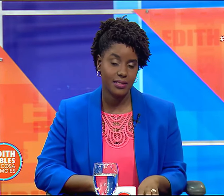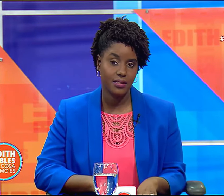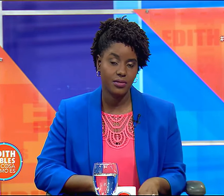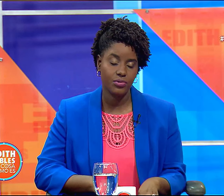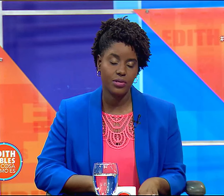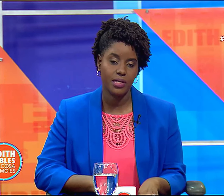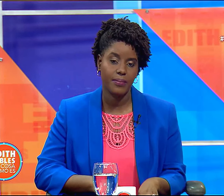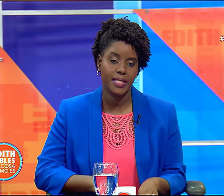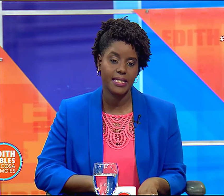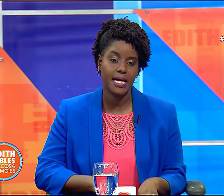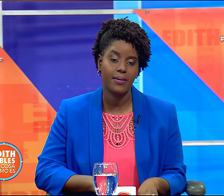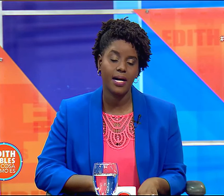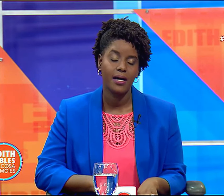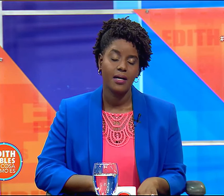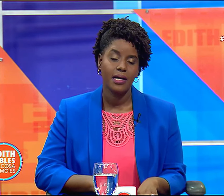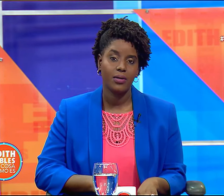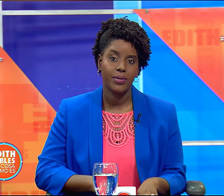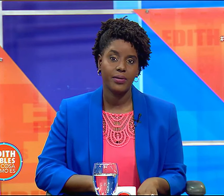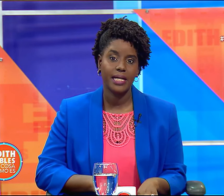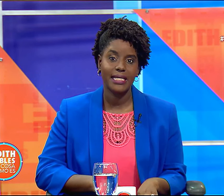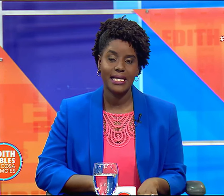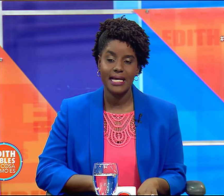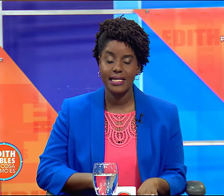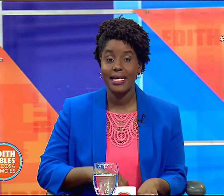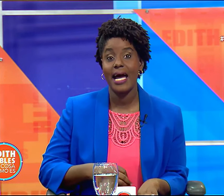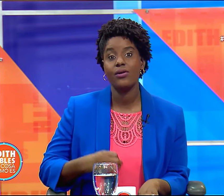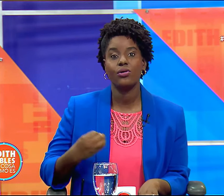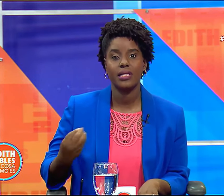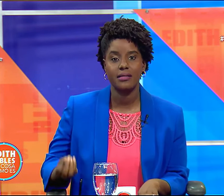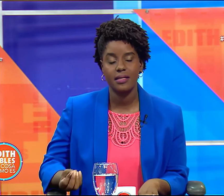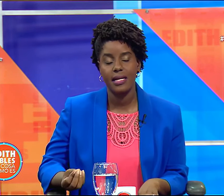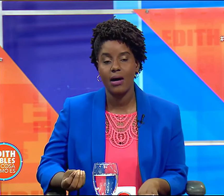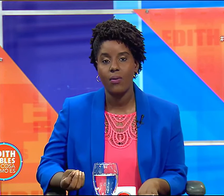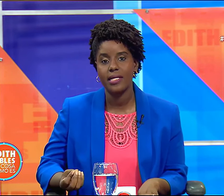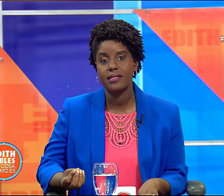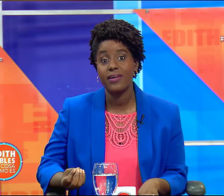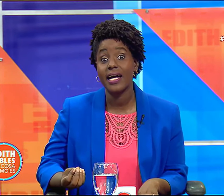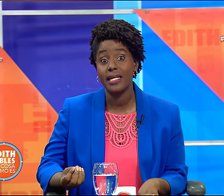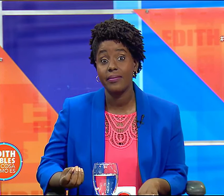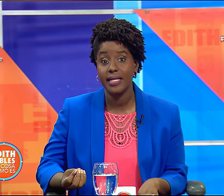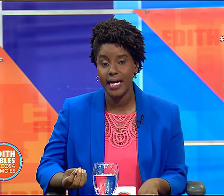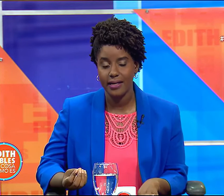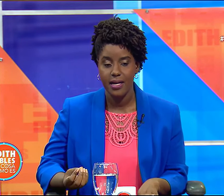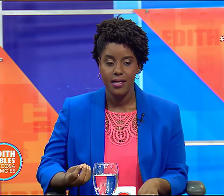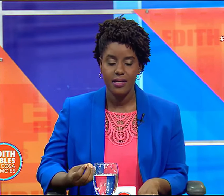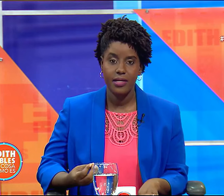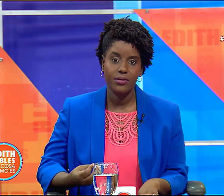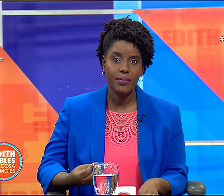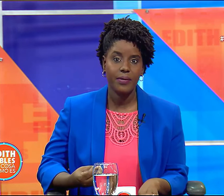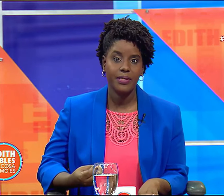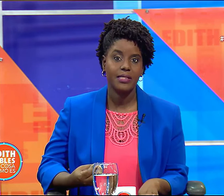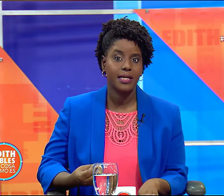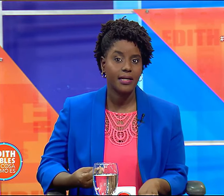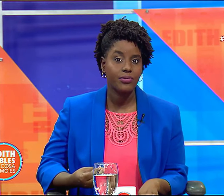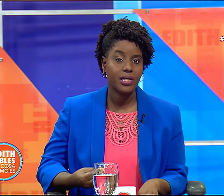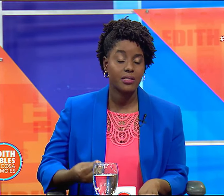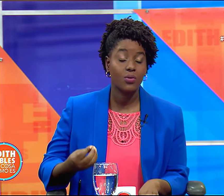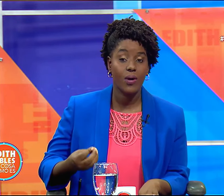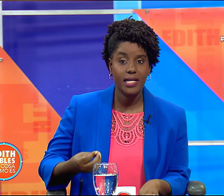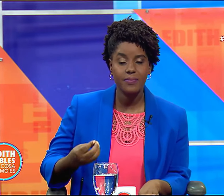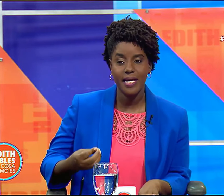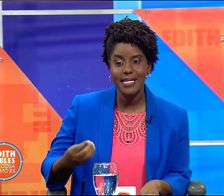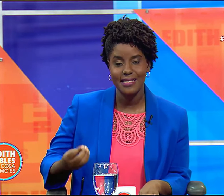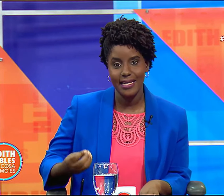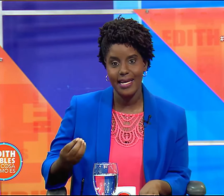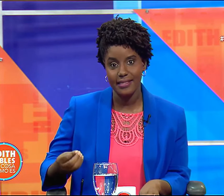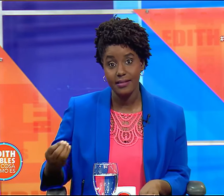estas instituciones que planteaba el gobierno en el día de ayer, hay otras las cuales se van a eliminar, y quiero también presentarle a ustedes